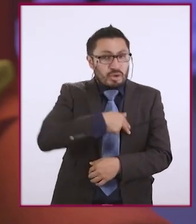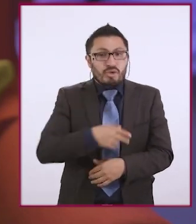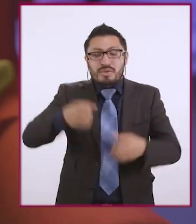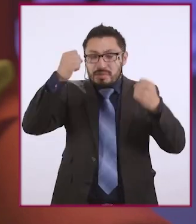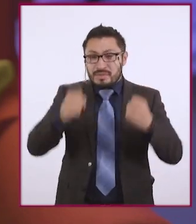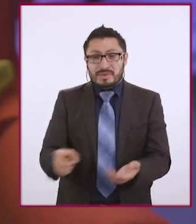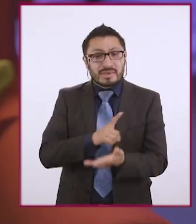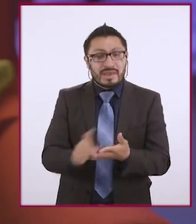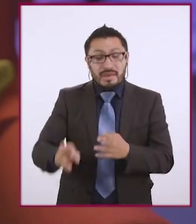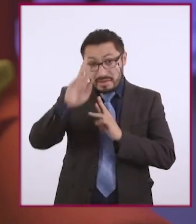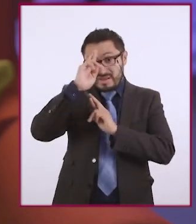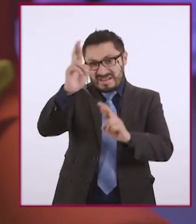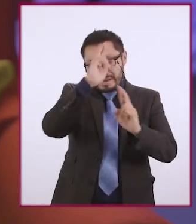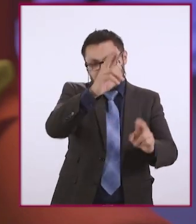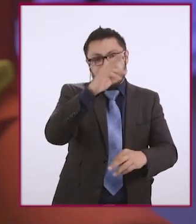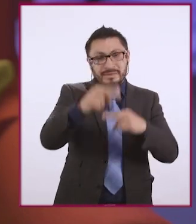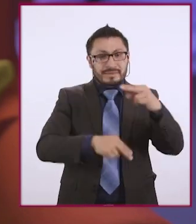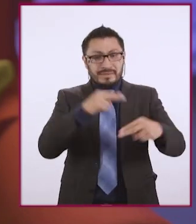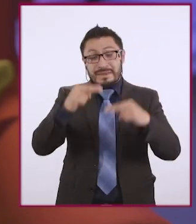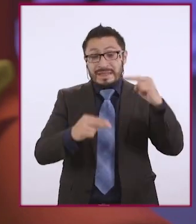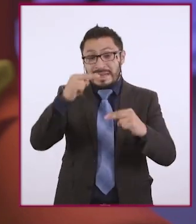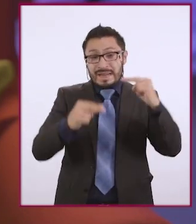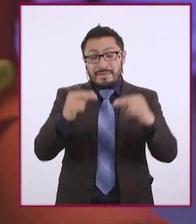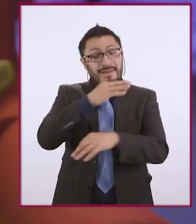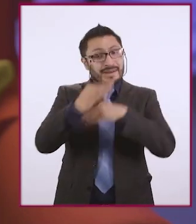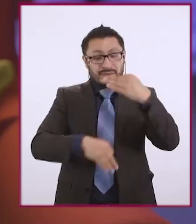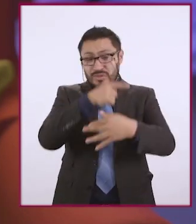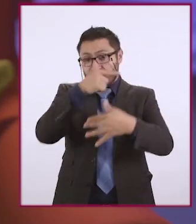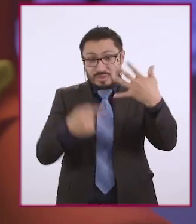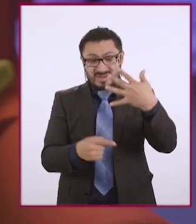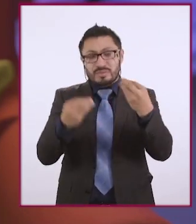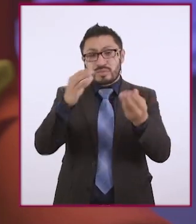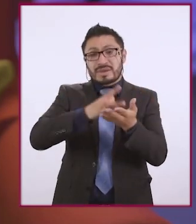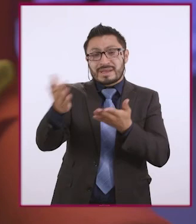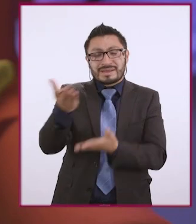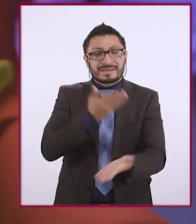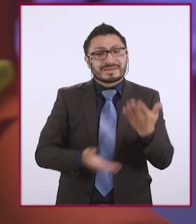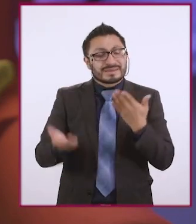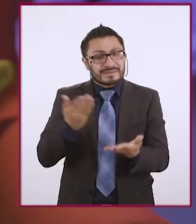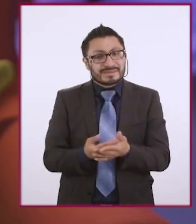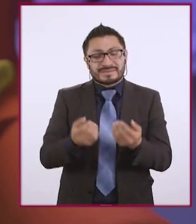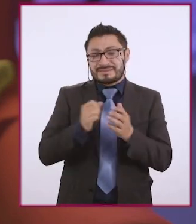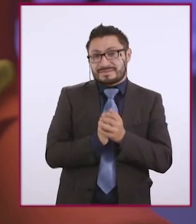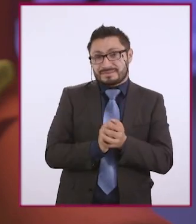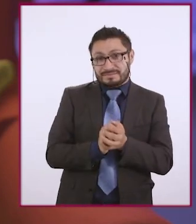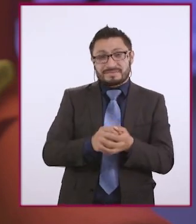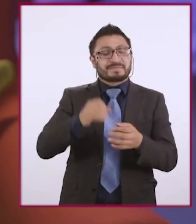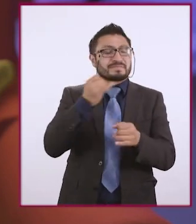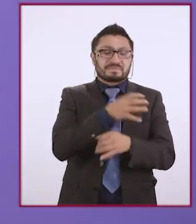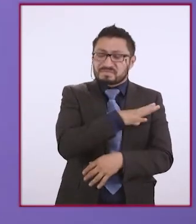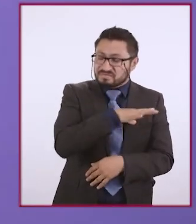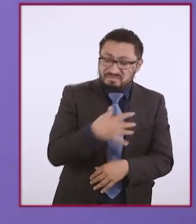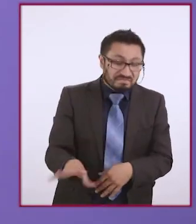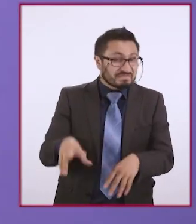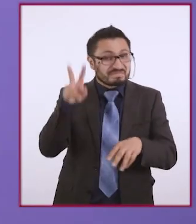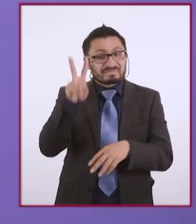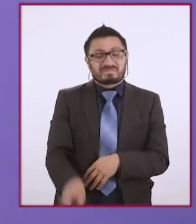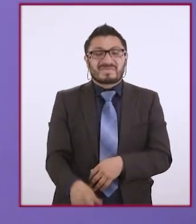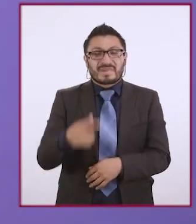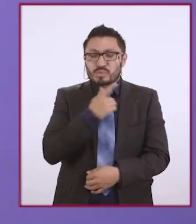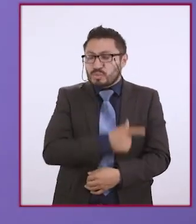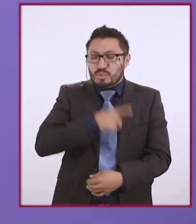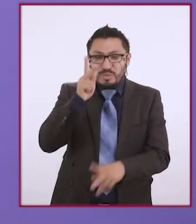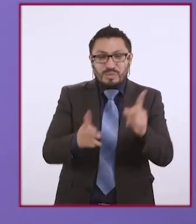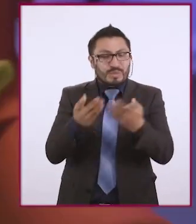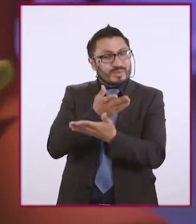derechos sean respetados en todos los niveles. Muchas gracias por todo lo que nos trajiste, Donovan. Estuvo increíble como siempre. Un gusto platicar